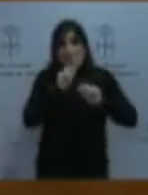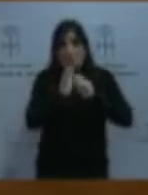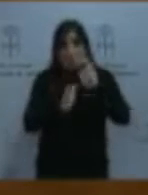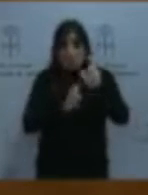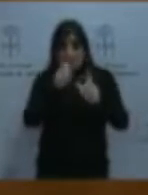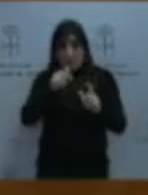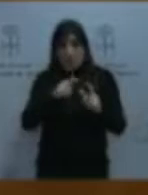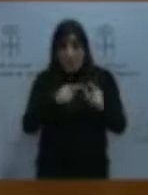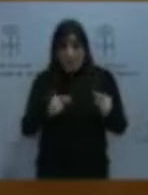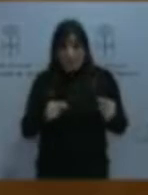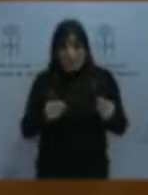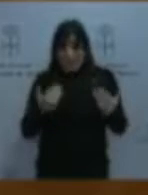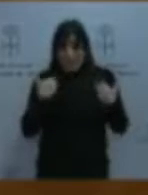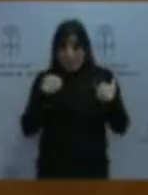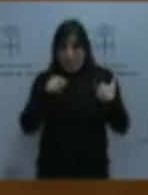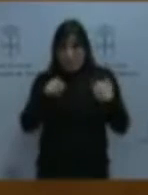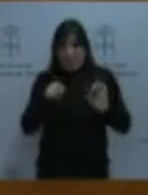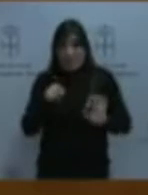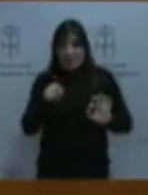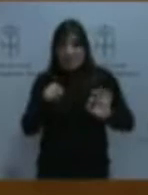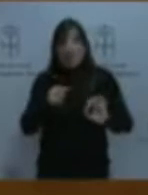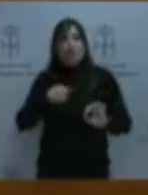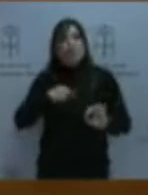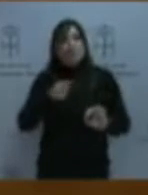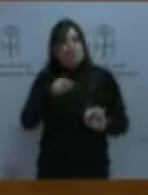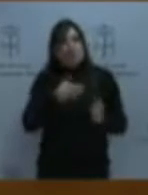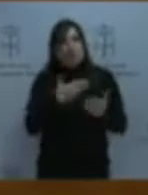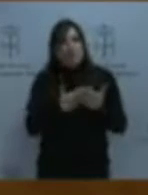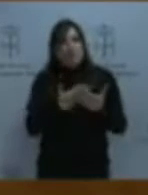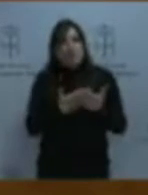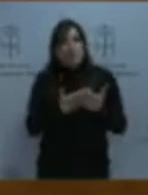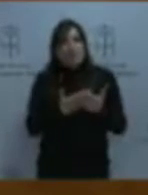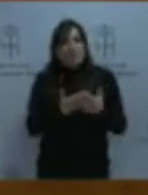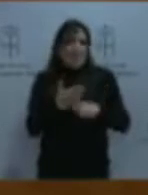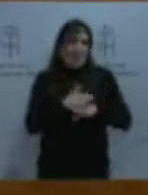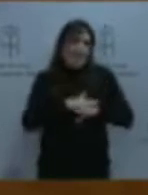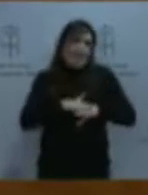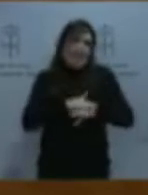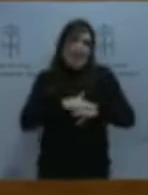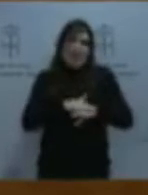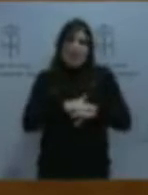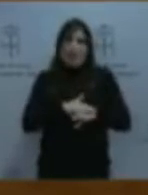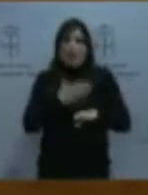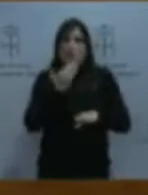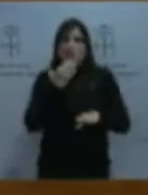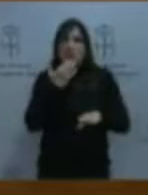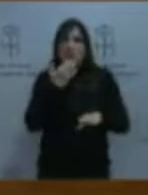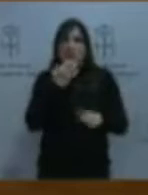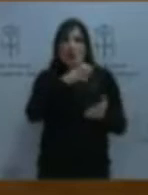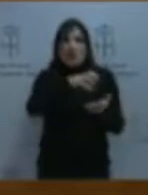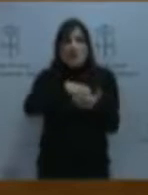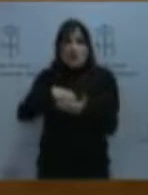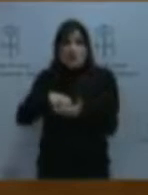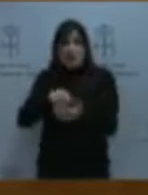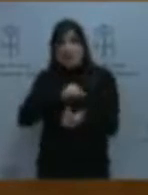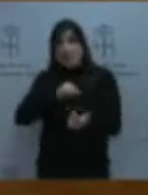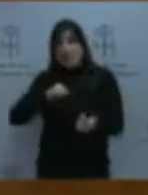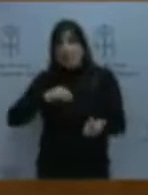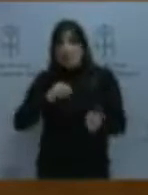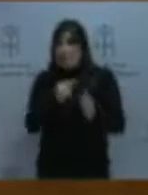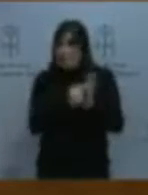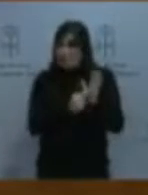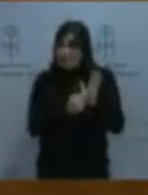añadíamos solicitudes básicas, como que las estaciones privadas y los datos estuvieran a disposición pública, que